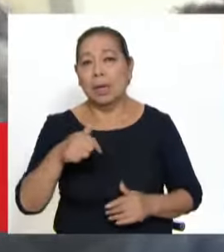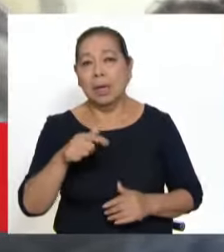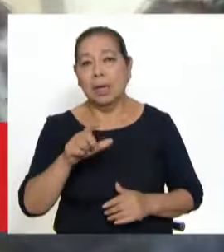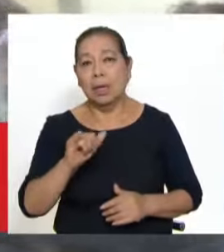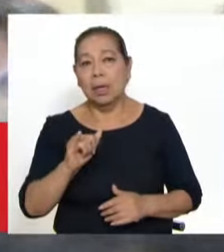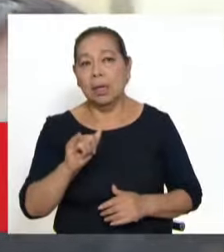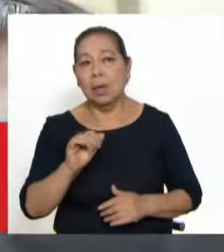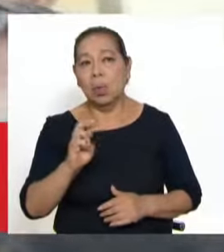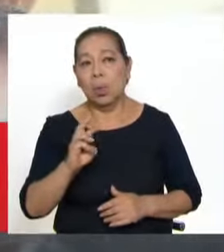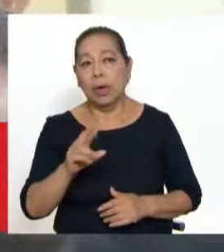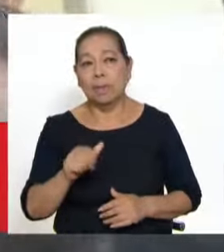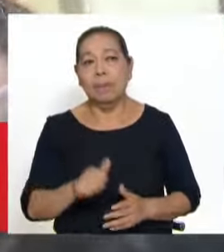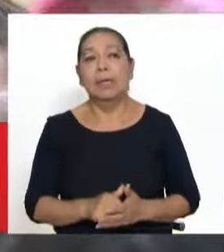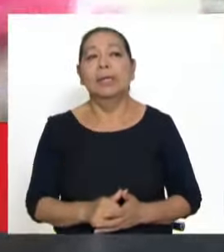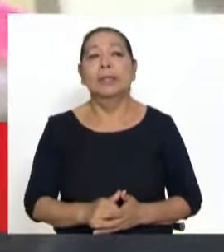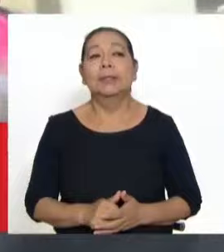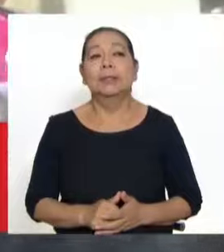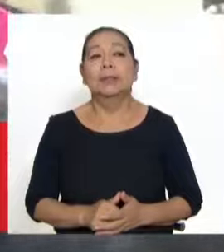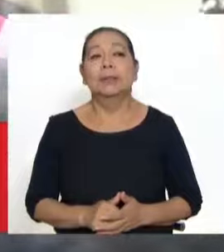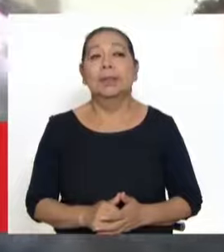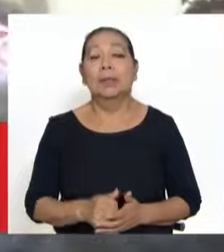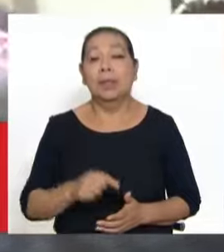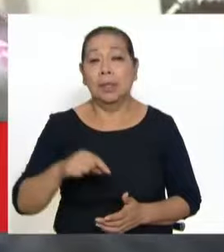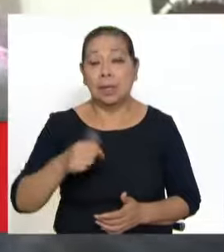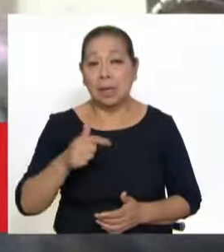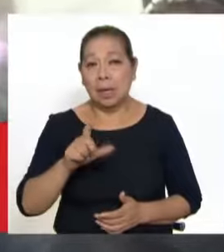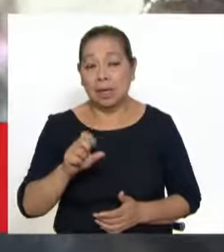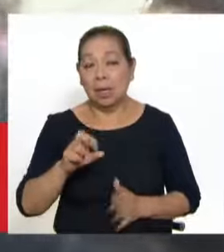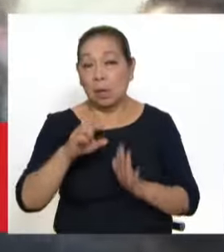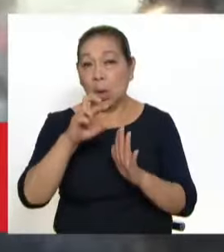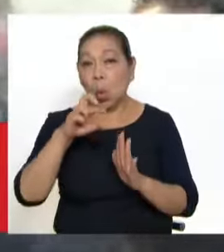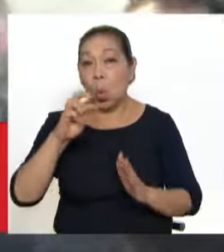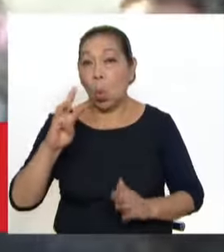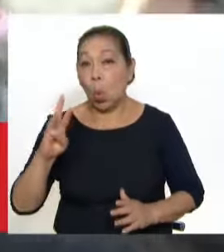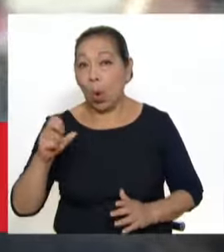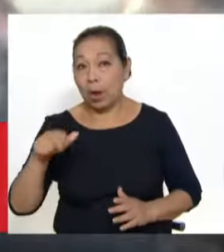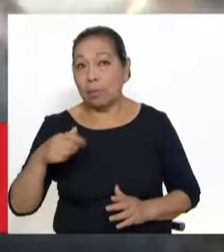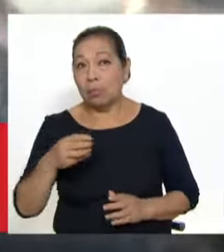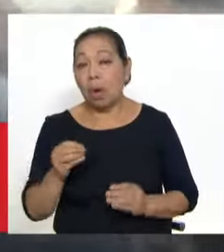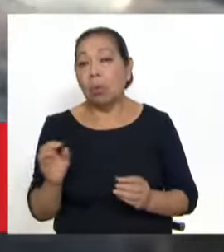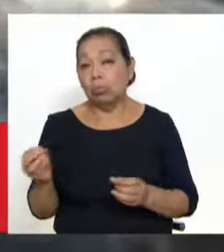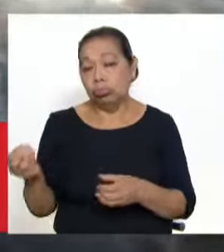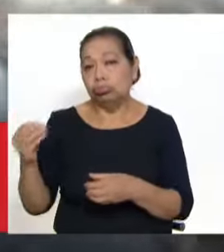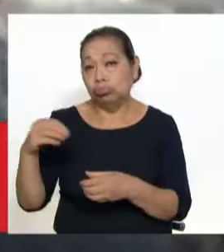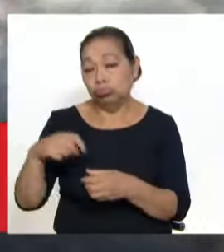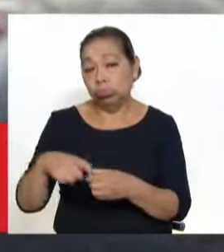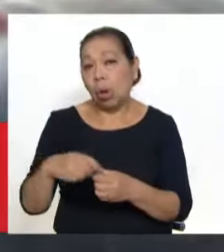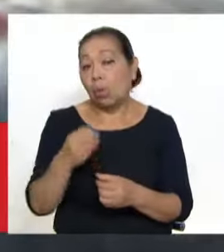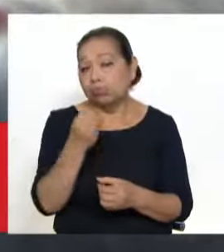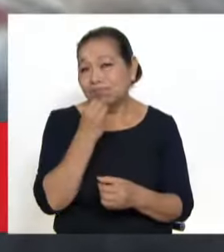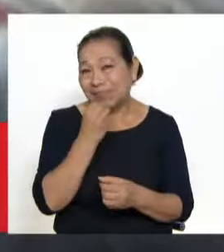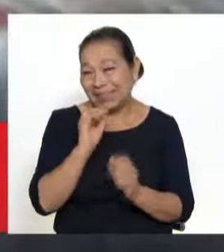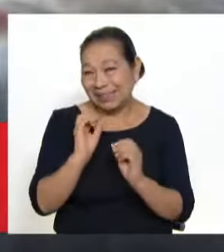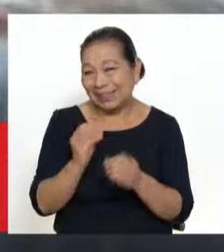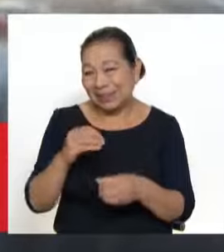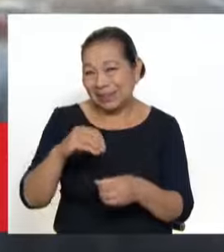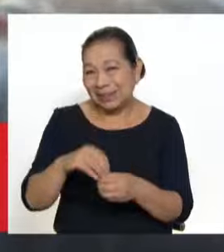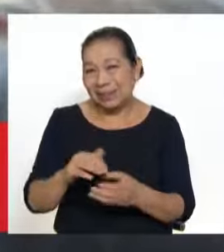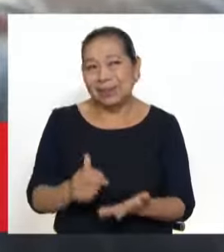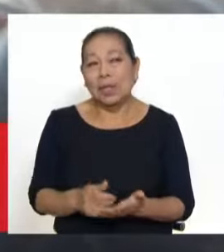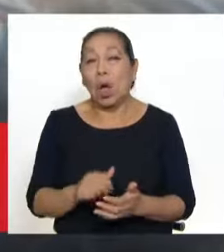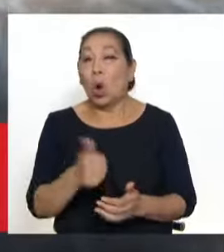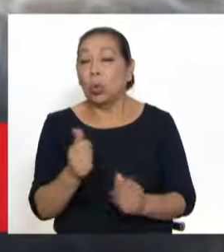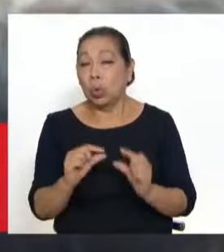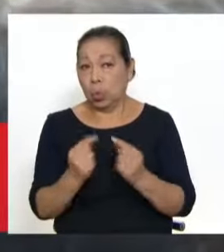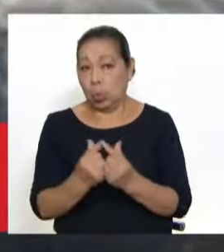en instituciones educativas públicas. Cali Warma es un programa de complementación alimentaria que depende de